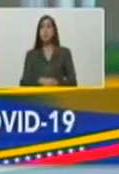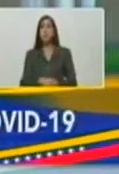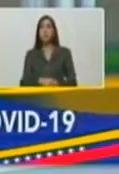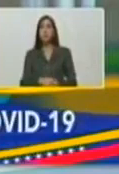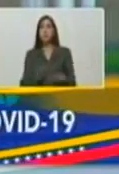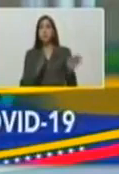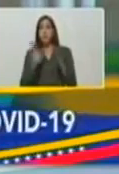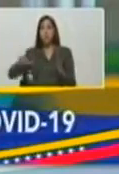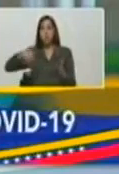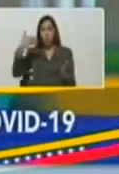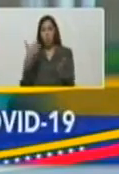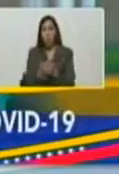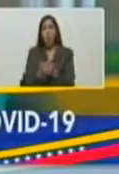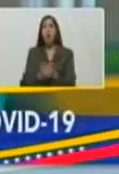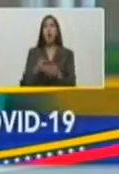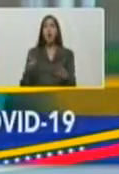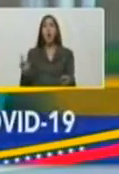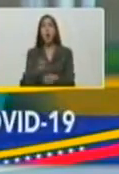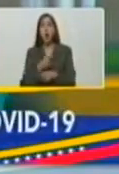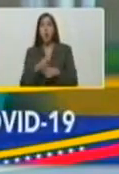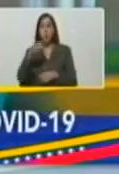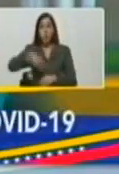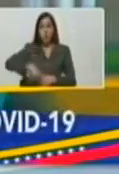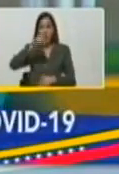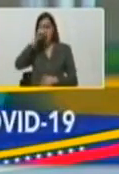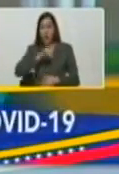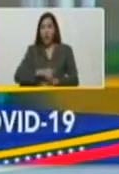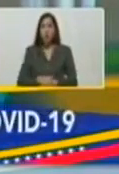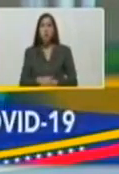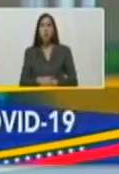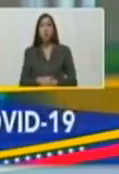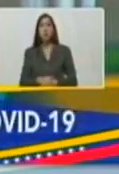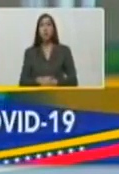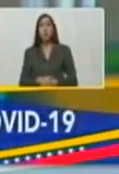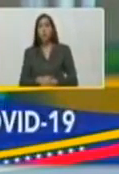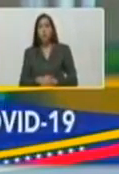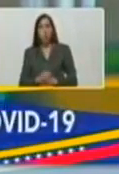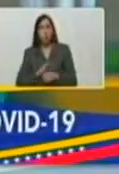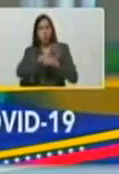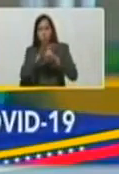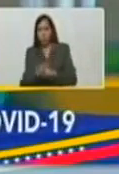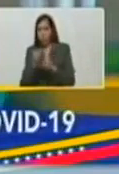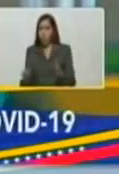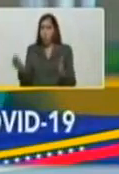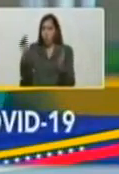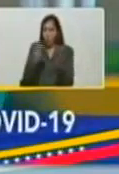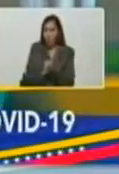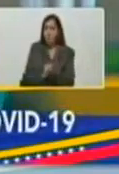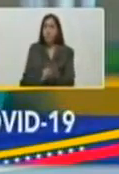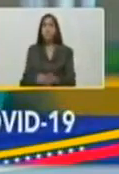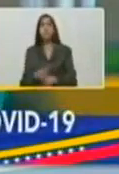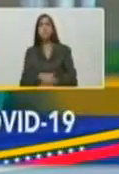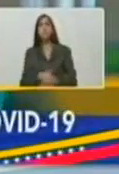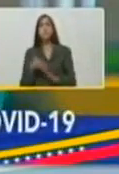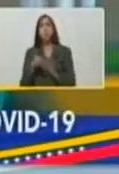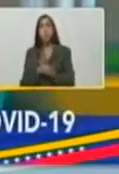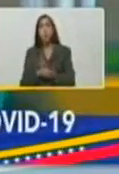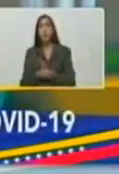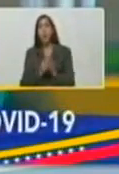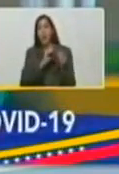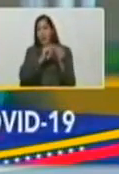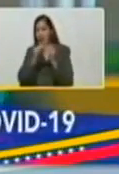la segunda semana de agosto de este año, estuvimos en la segunda ola de la pandemia. Esta ola coincidió con la circulación